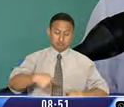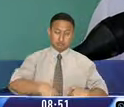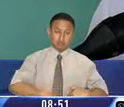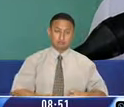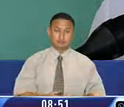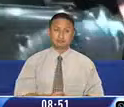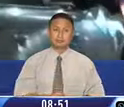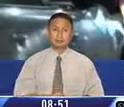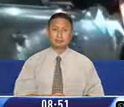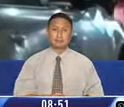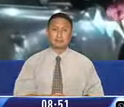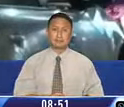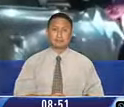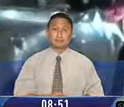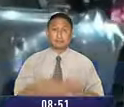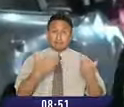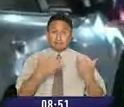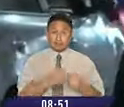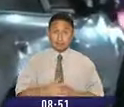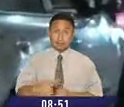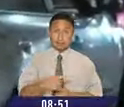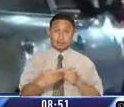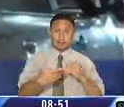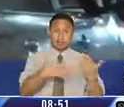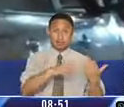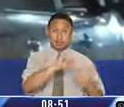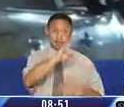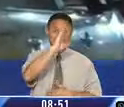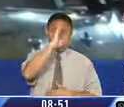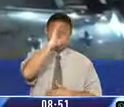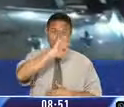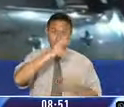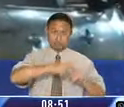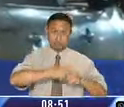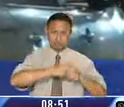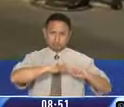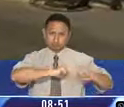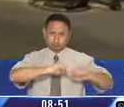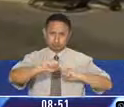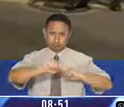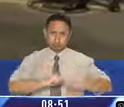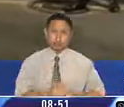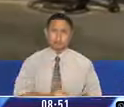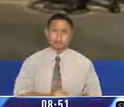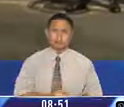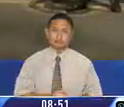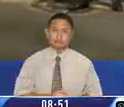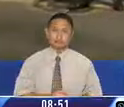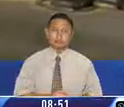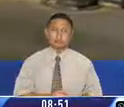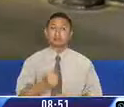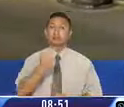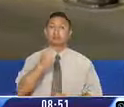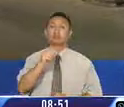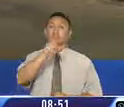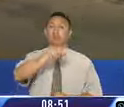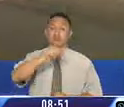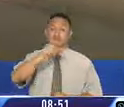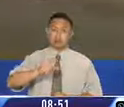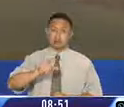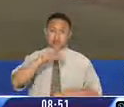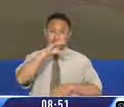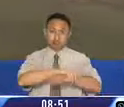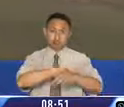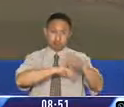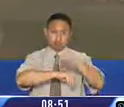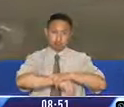en abdomen también. Luego de este hecho de muerte violenta, la policía armó un operativo en la ciudad, deteniendo al menos unas 10 personas, de las cuales 2